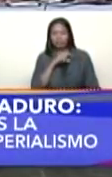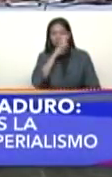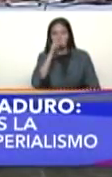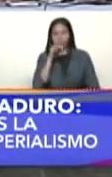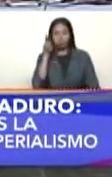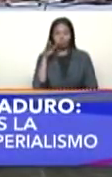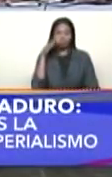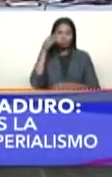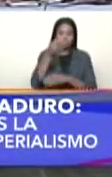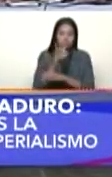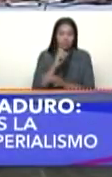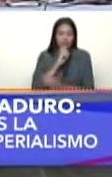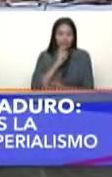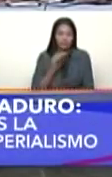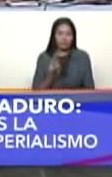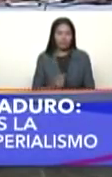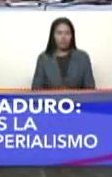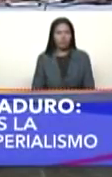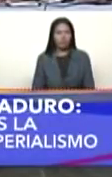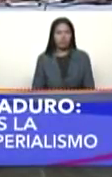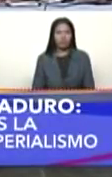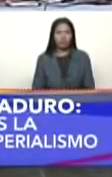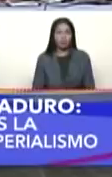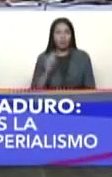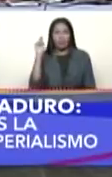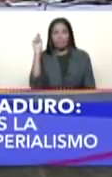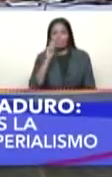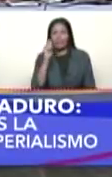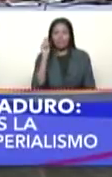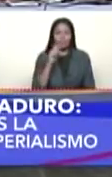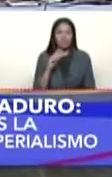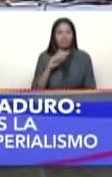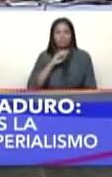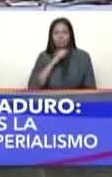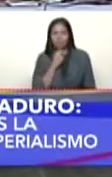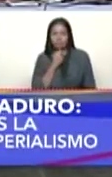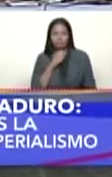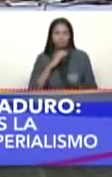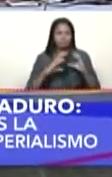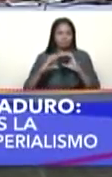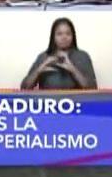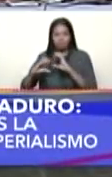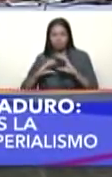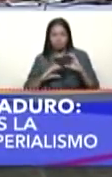Noruega. Varios meses de conversaciones secretas hubo.